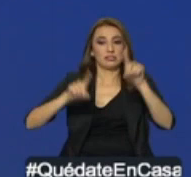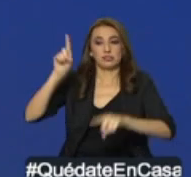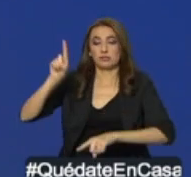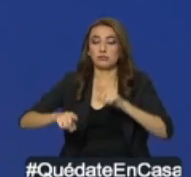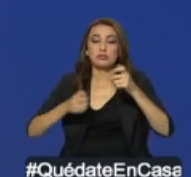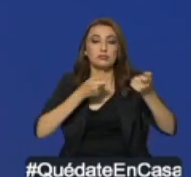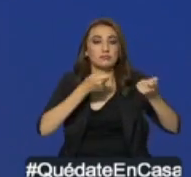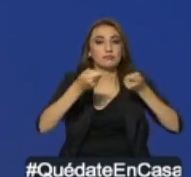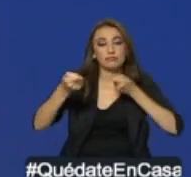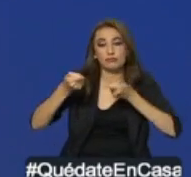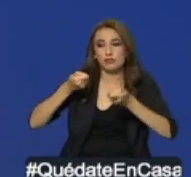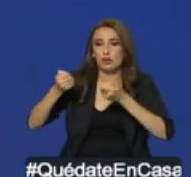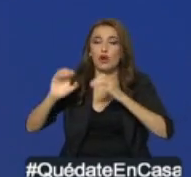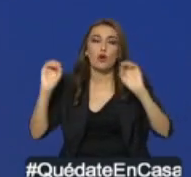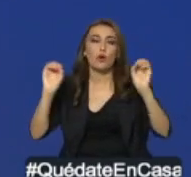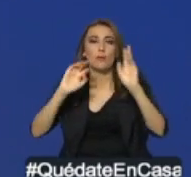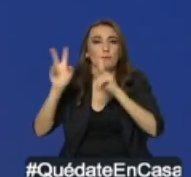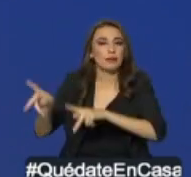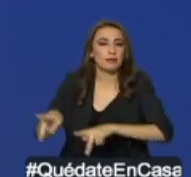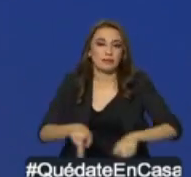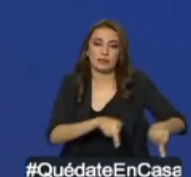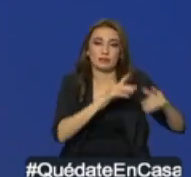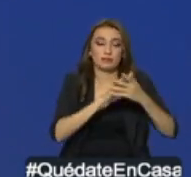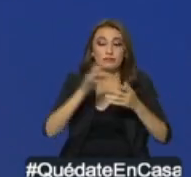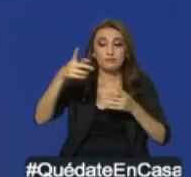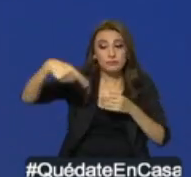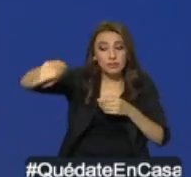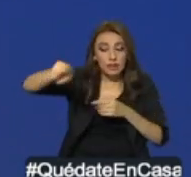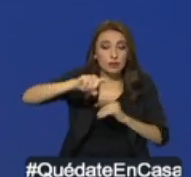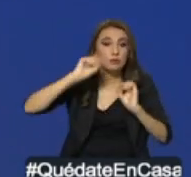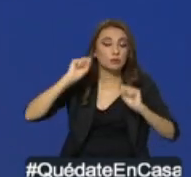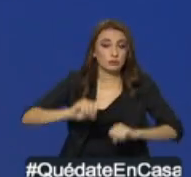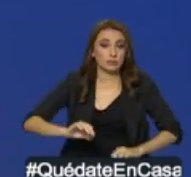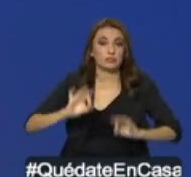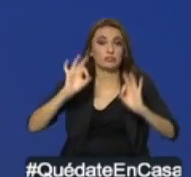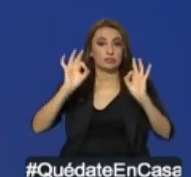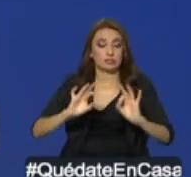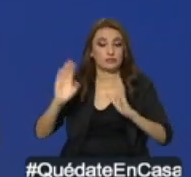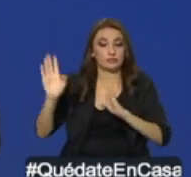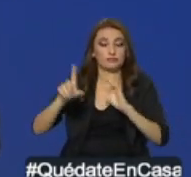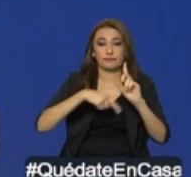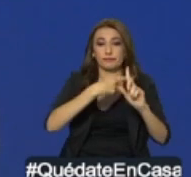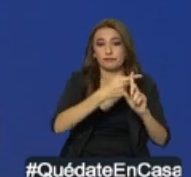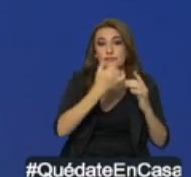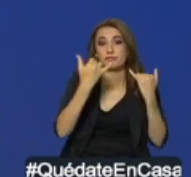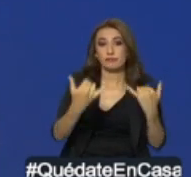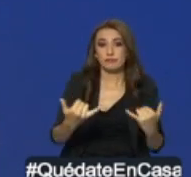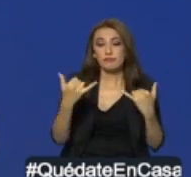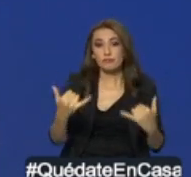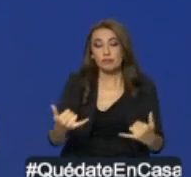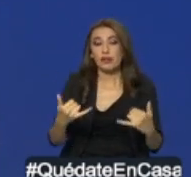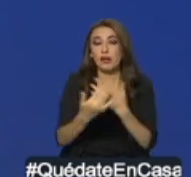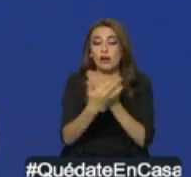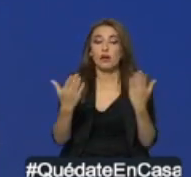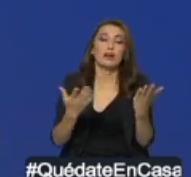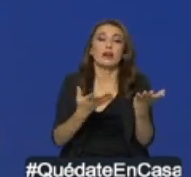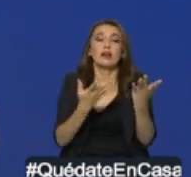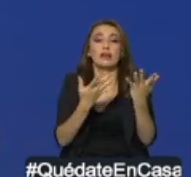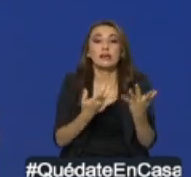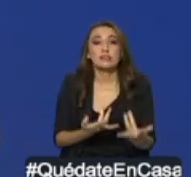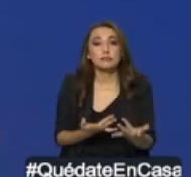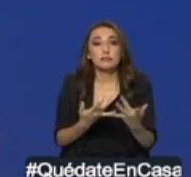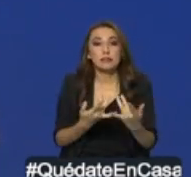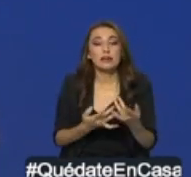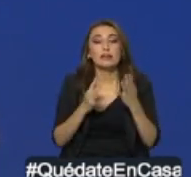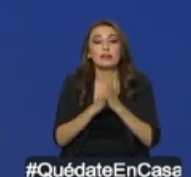país varios de ellos están listos pero no se han utilizado hasta este momento y esperando no tener que hacerlo